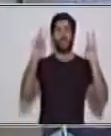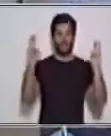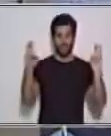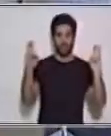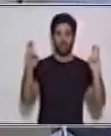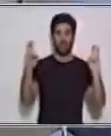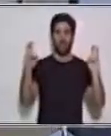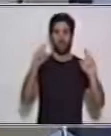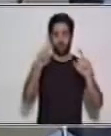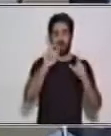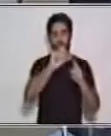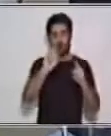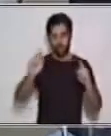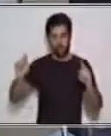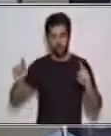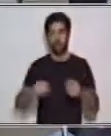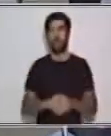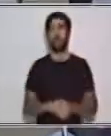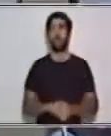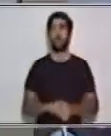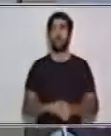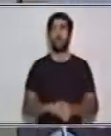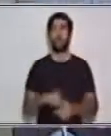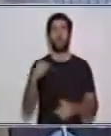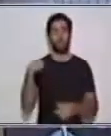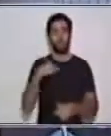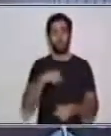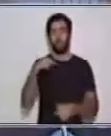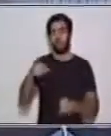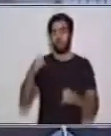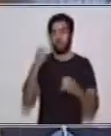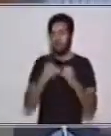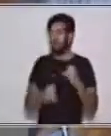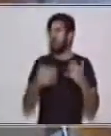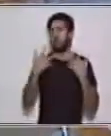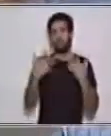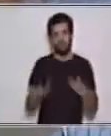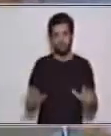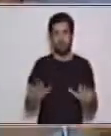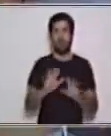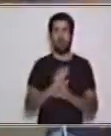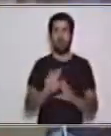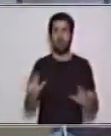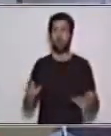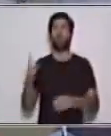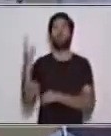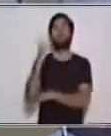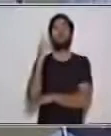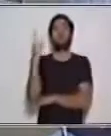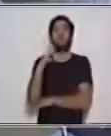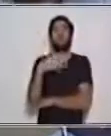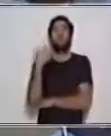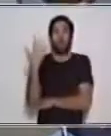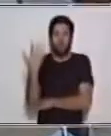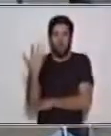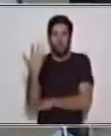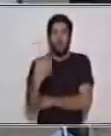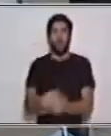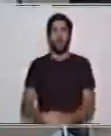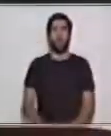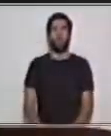su cuaderno, en la hoja que lo hicieron, y con esto estaríamos terminando. Es importante